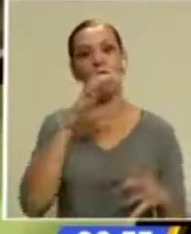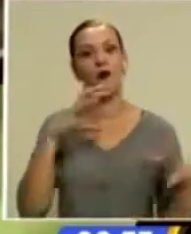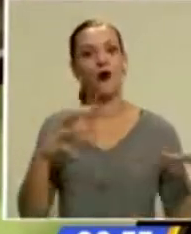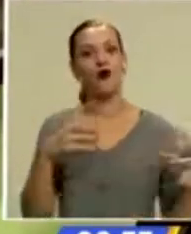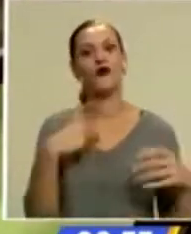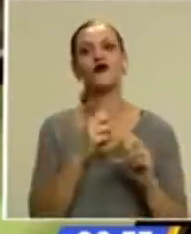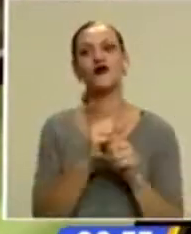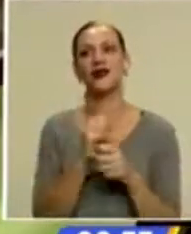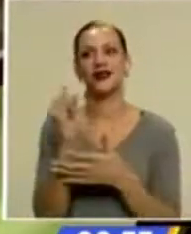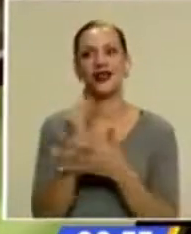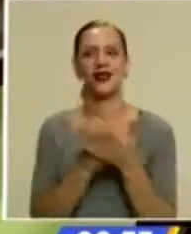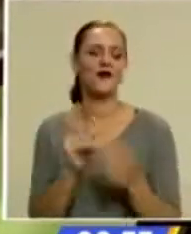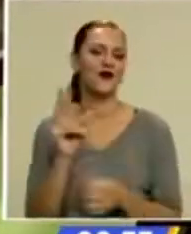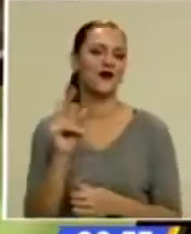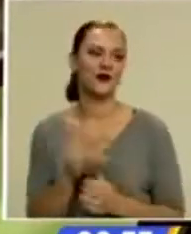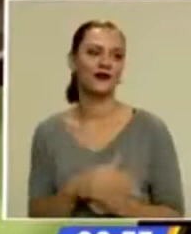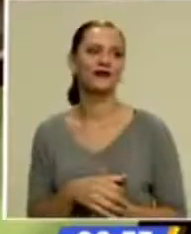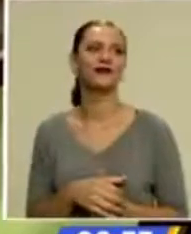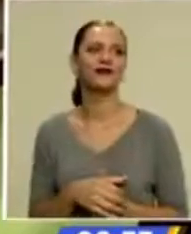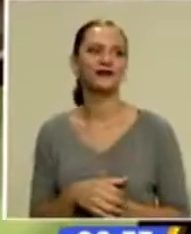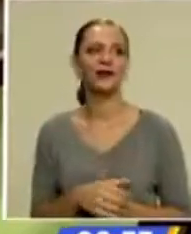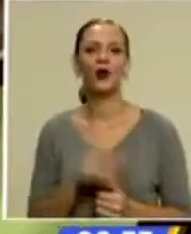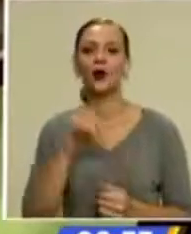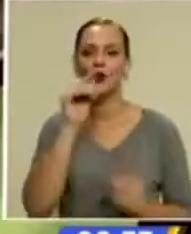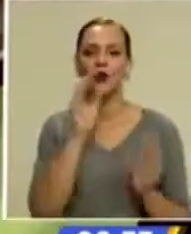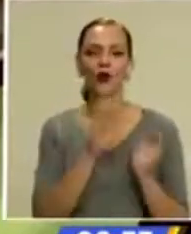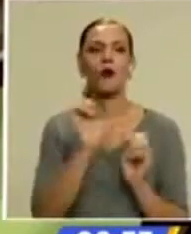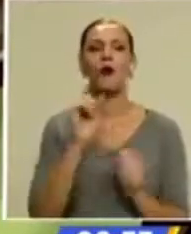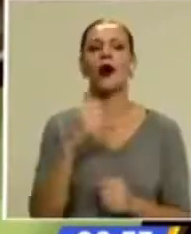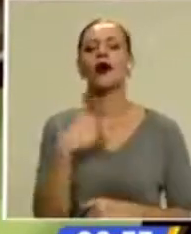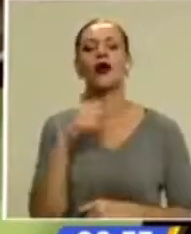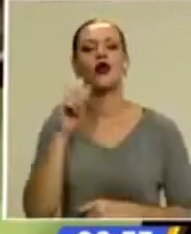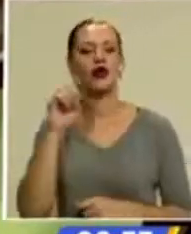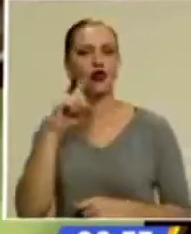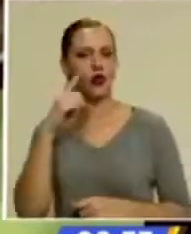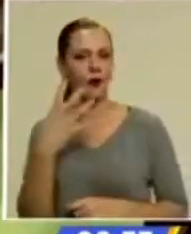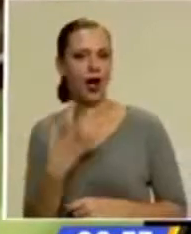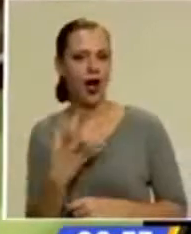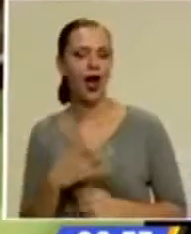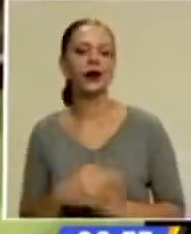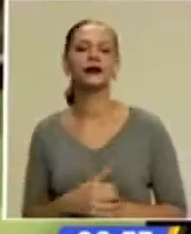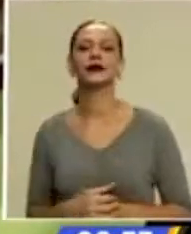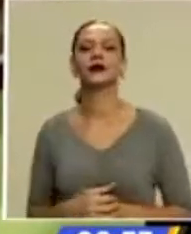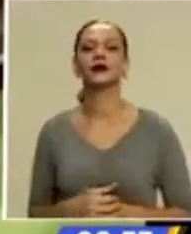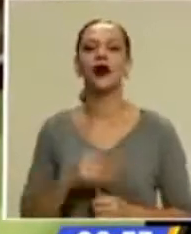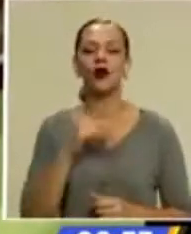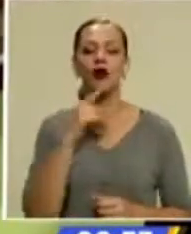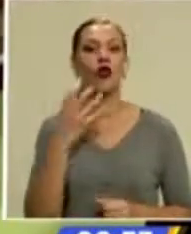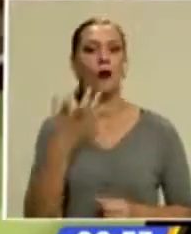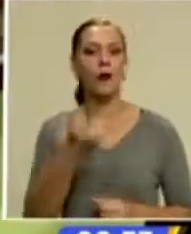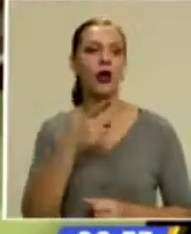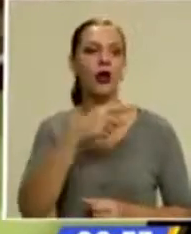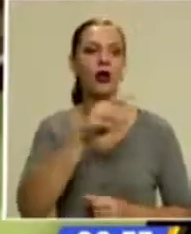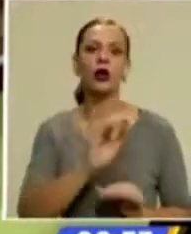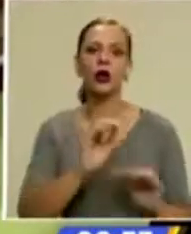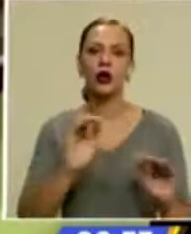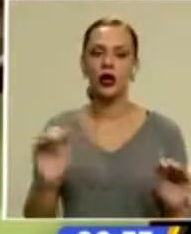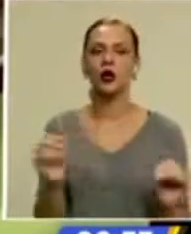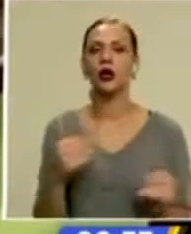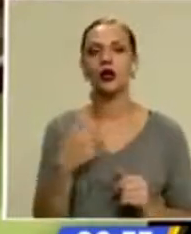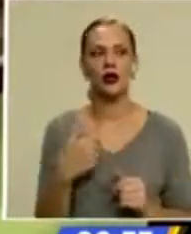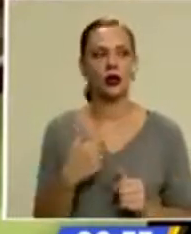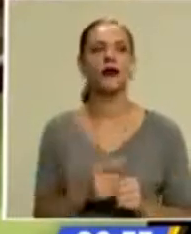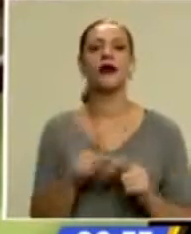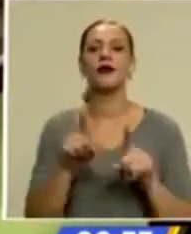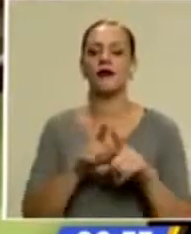día en el dibujo, ¿no? ¿Verdad? Ese pueden es un pollito. Haber tomates también, porque es muy importante que los niños y niñas... Hay una